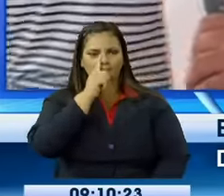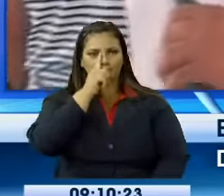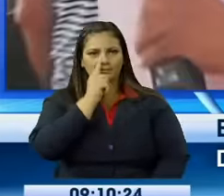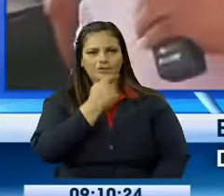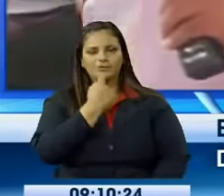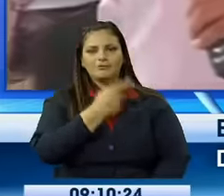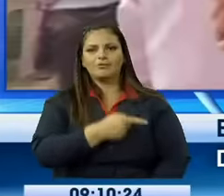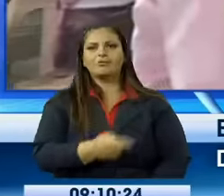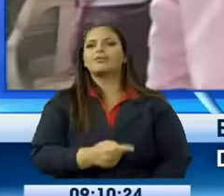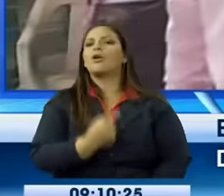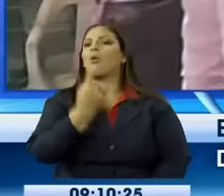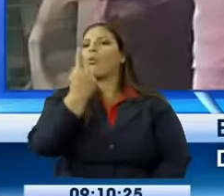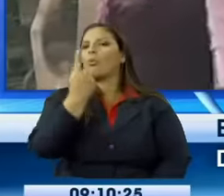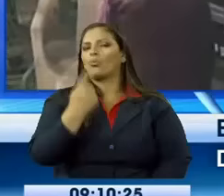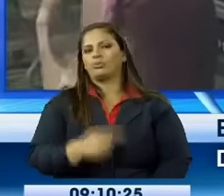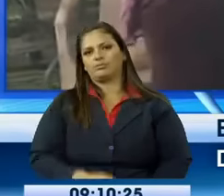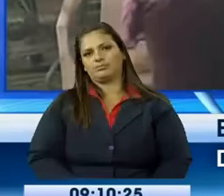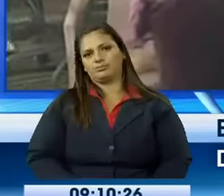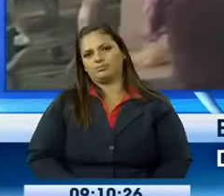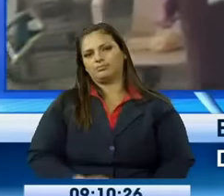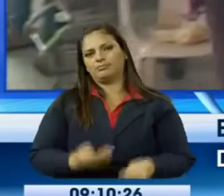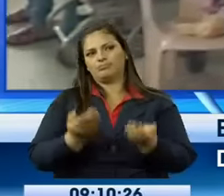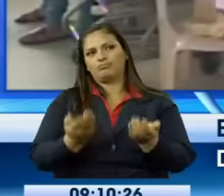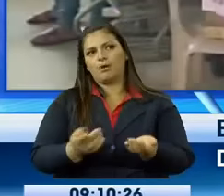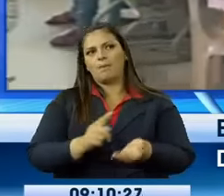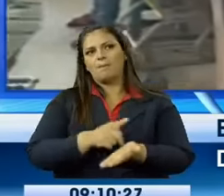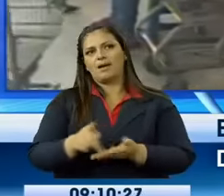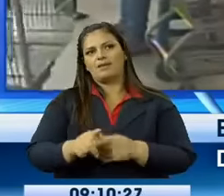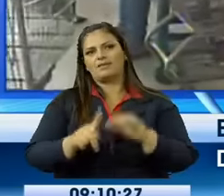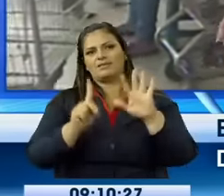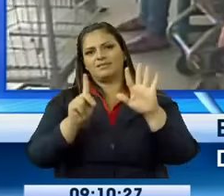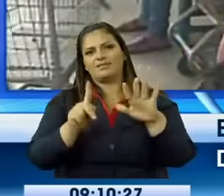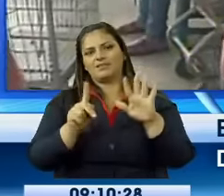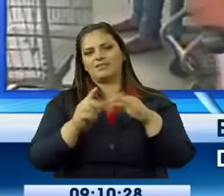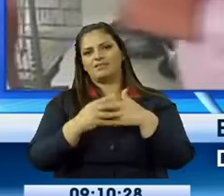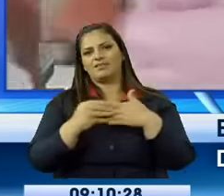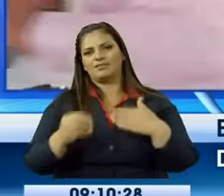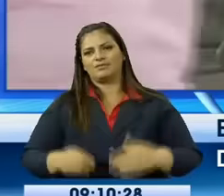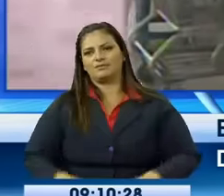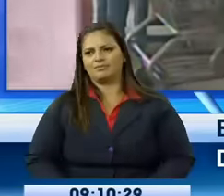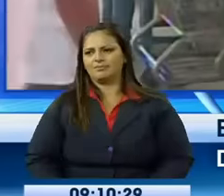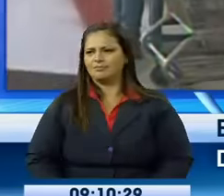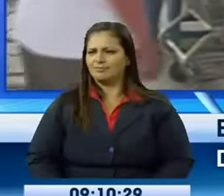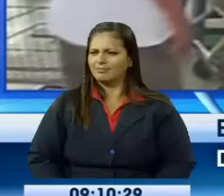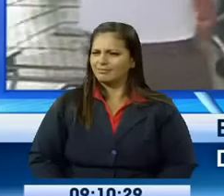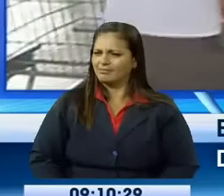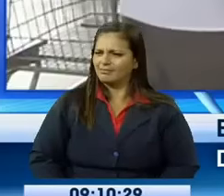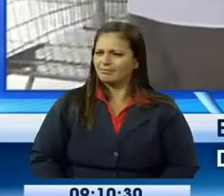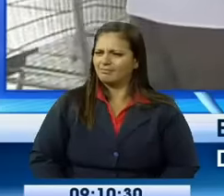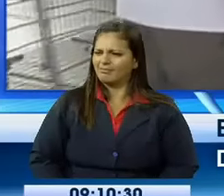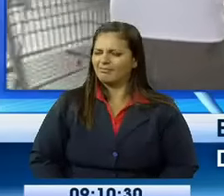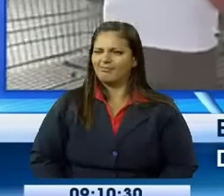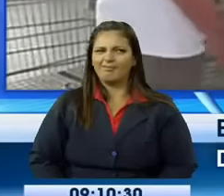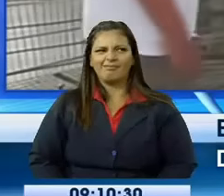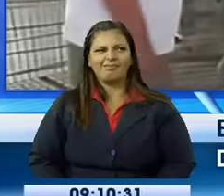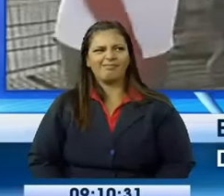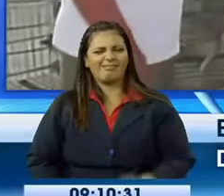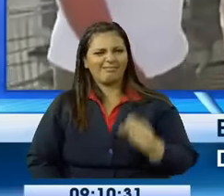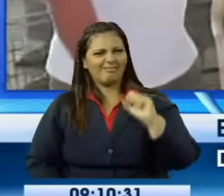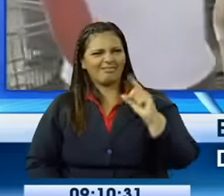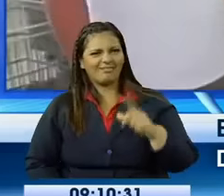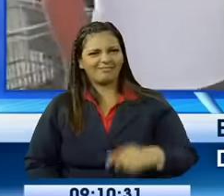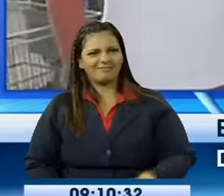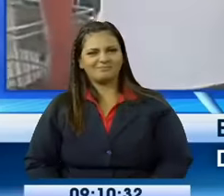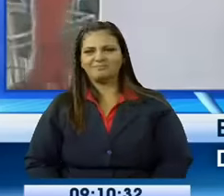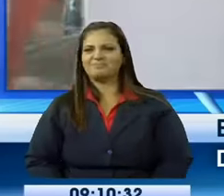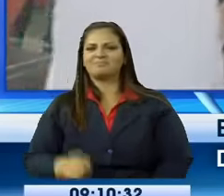ese es un chivo con cacho grande. ¿Qué es la libra de búfalo o qué? Eso dice Chiquilín. Ah, caray. Oye, ahí